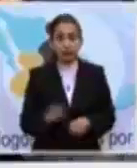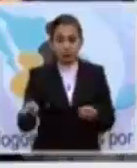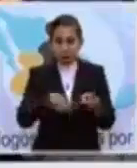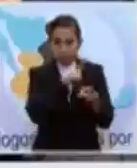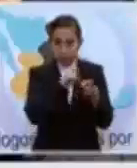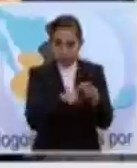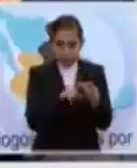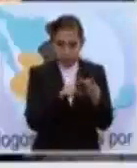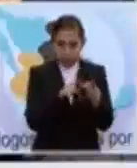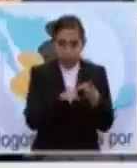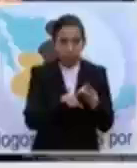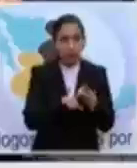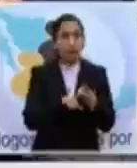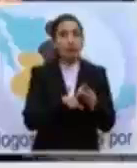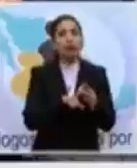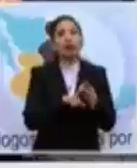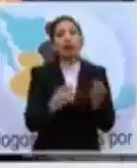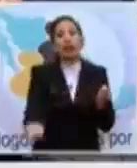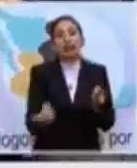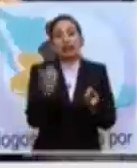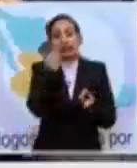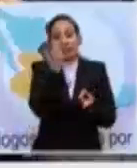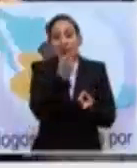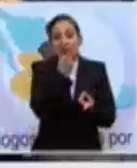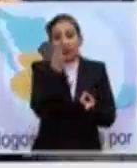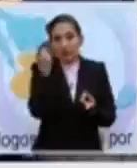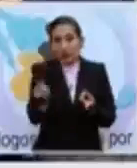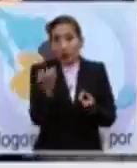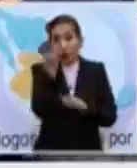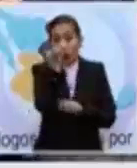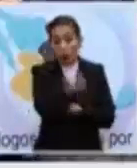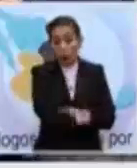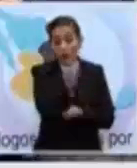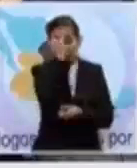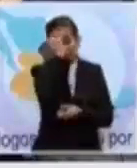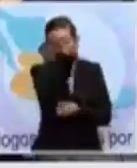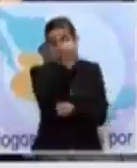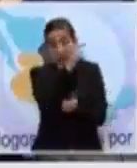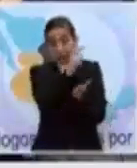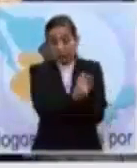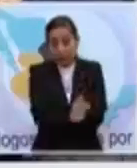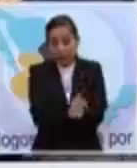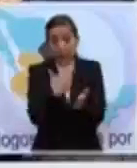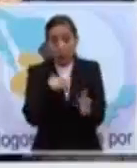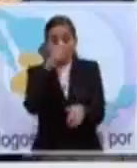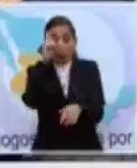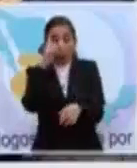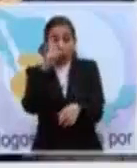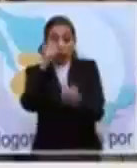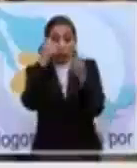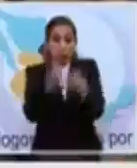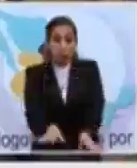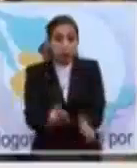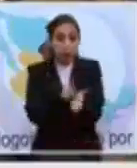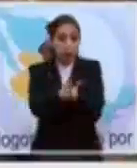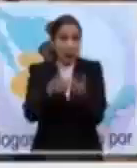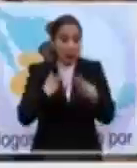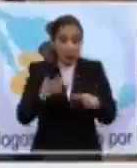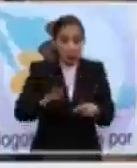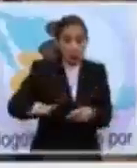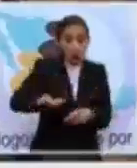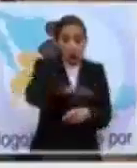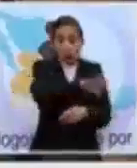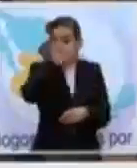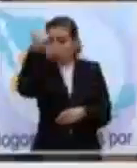2. El querer decir que con esta iniciativa pierden derechos los derechohabientes